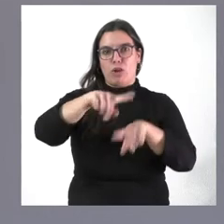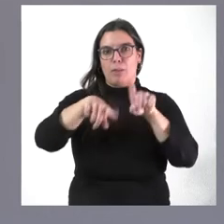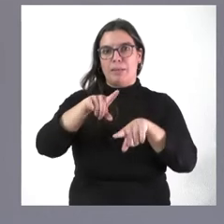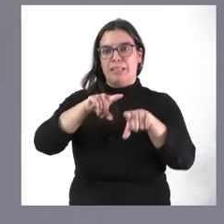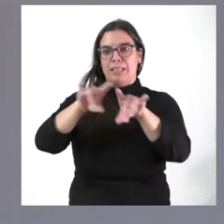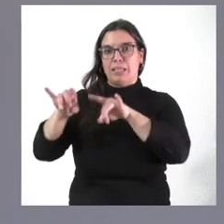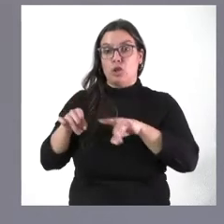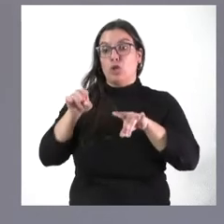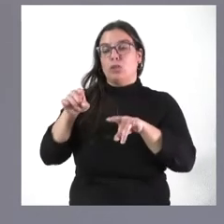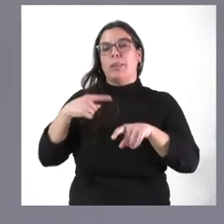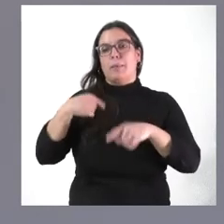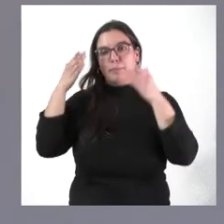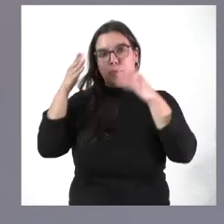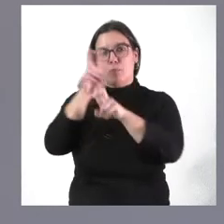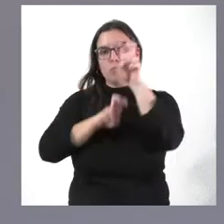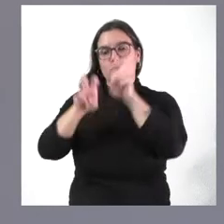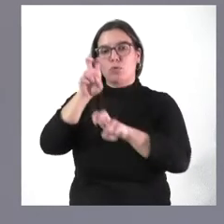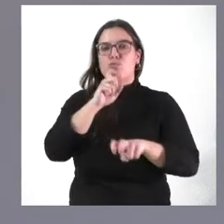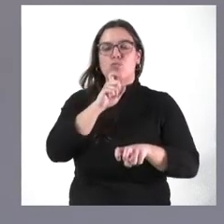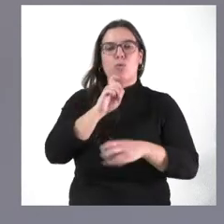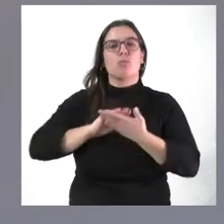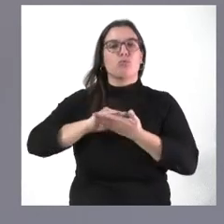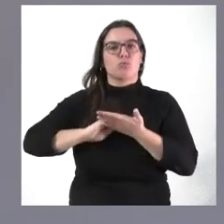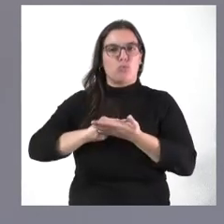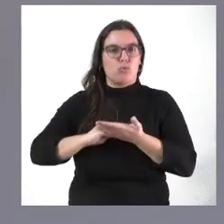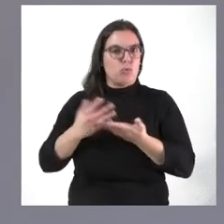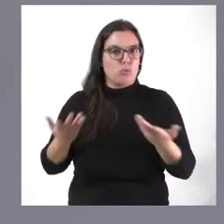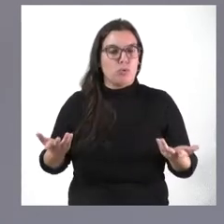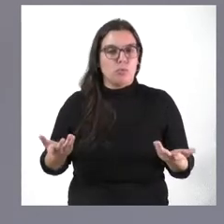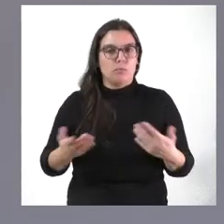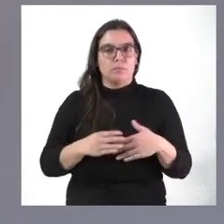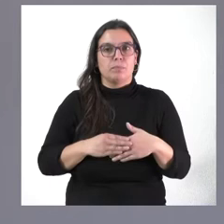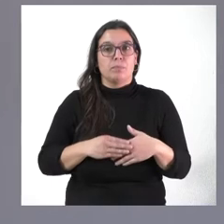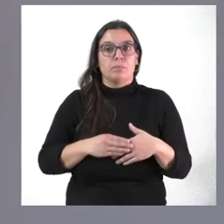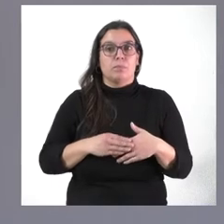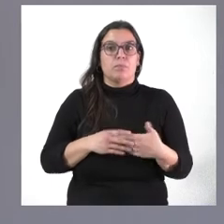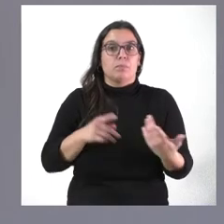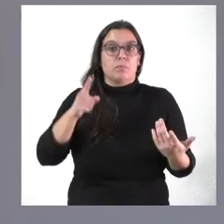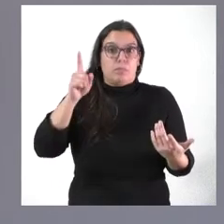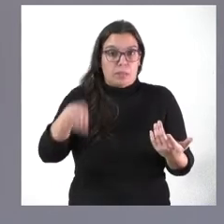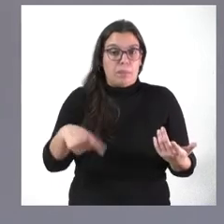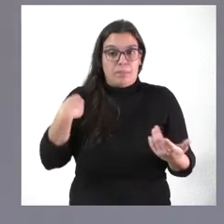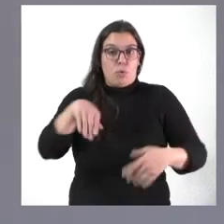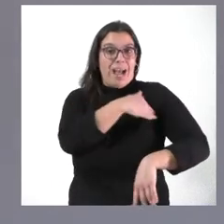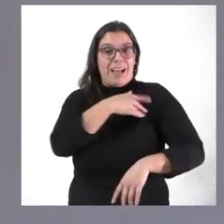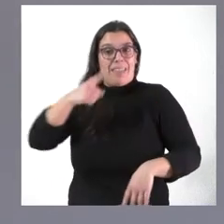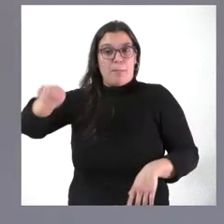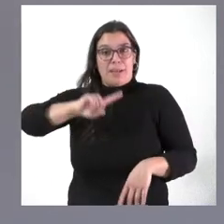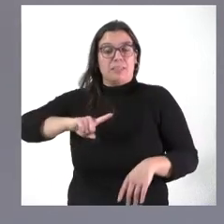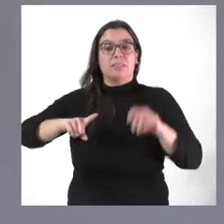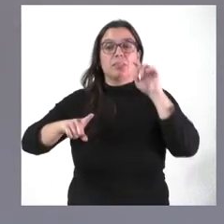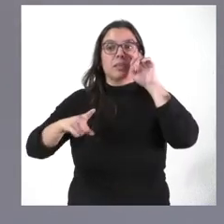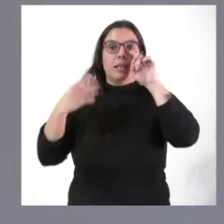allá habrá que seguir insistiendo y por tanto también las pues las academias de formación de cualificación